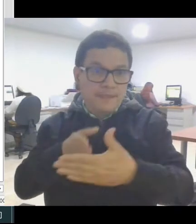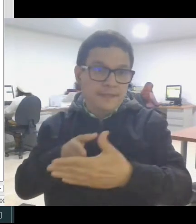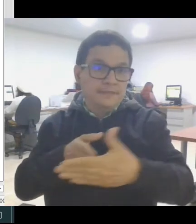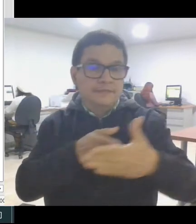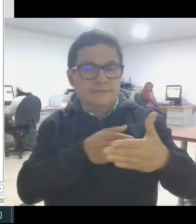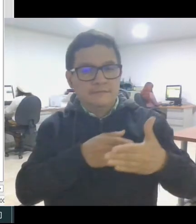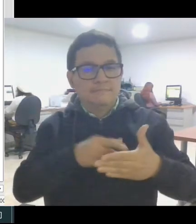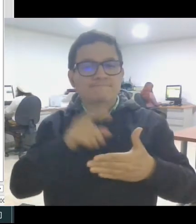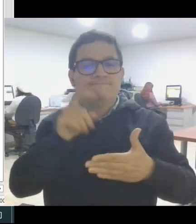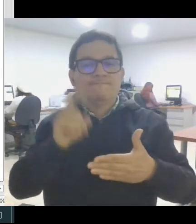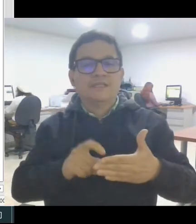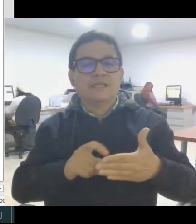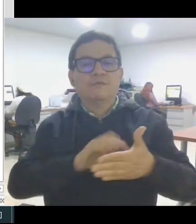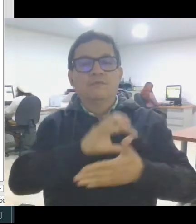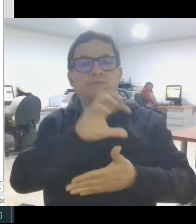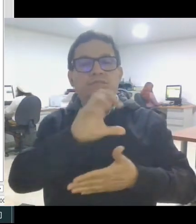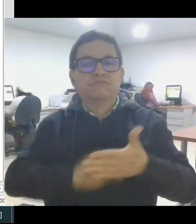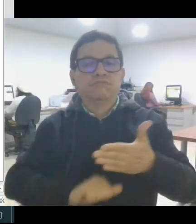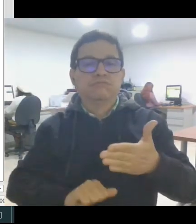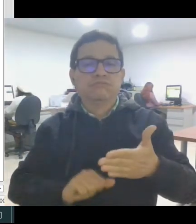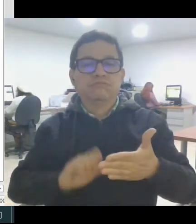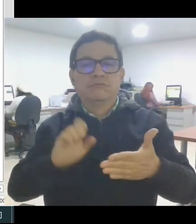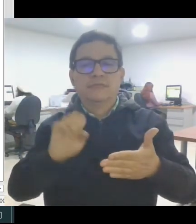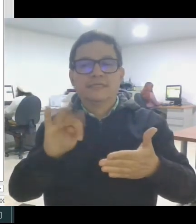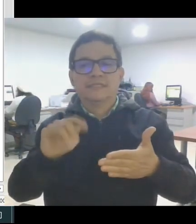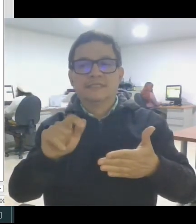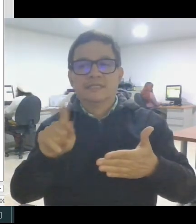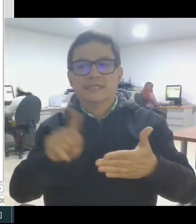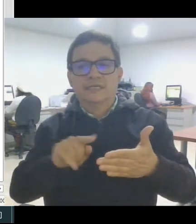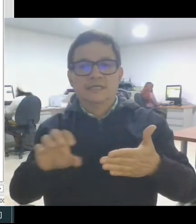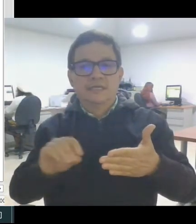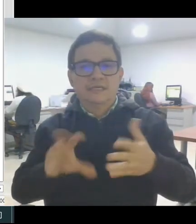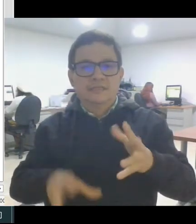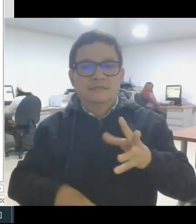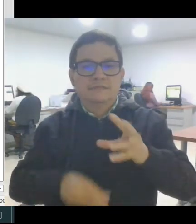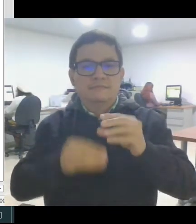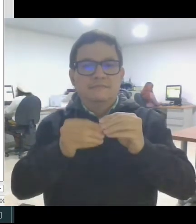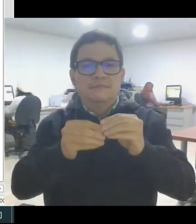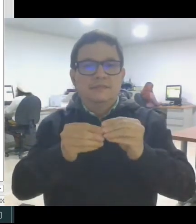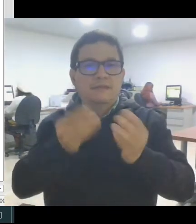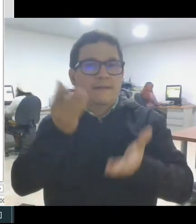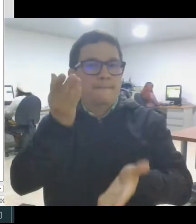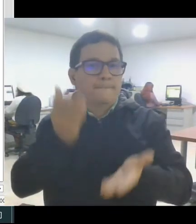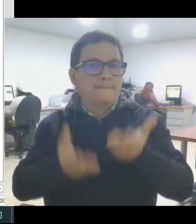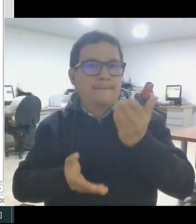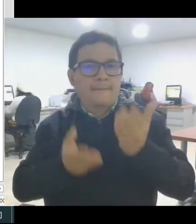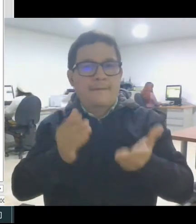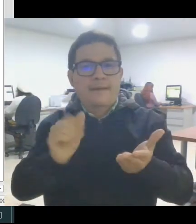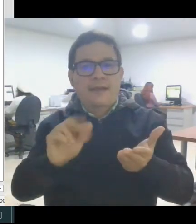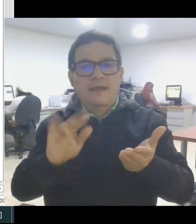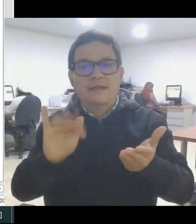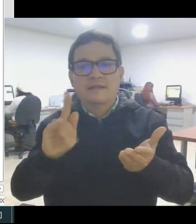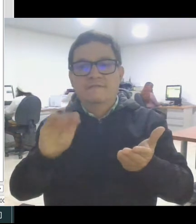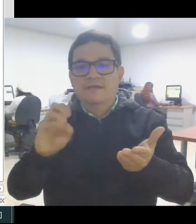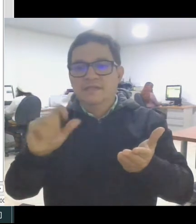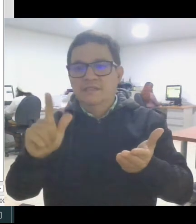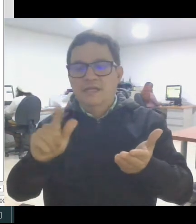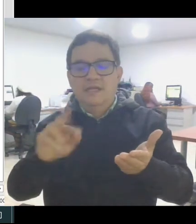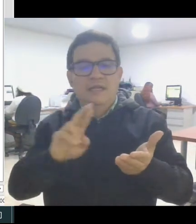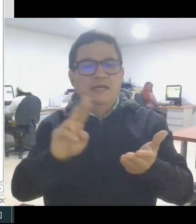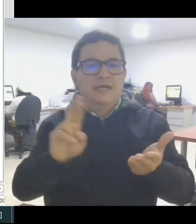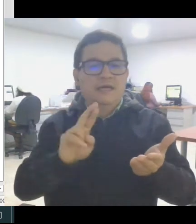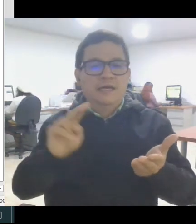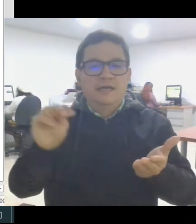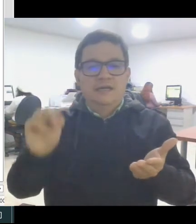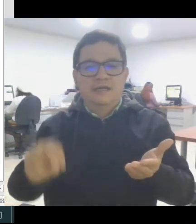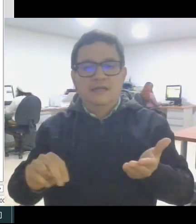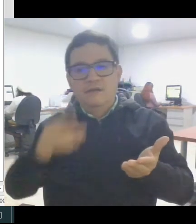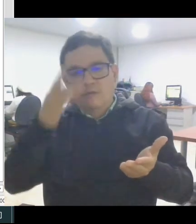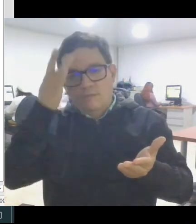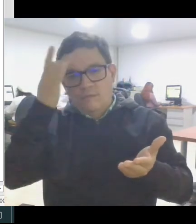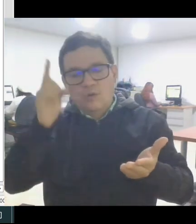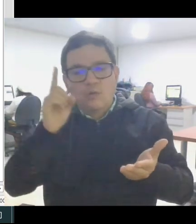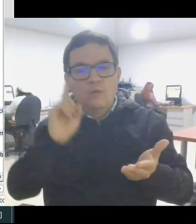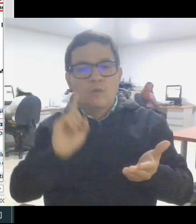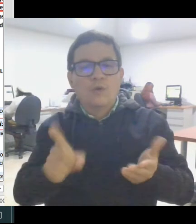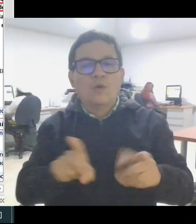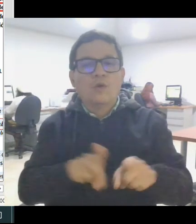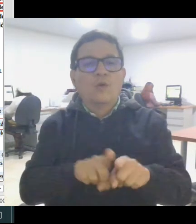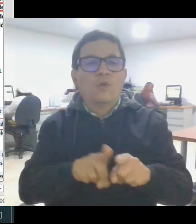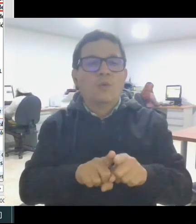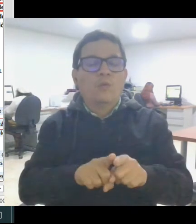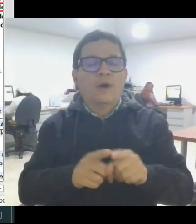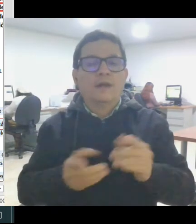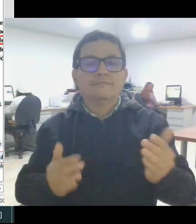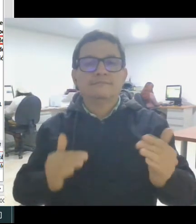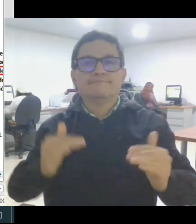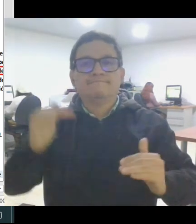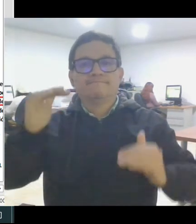restar una variable de exceso y agregar una variable artificial Rn. porque es del tipo mayor o igual a su